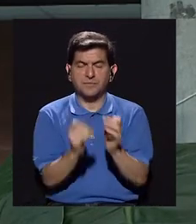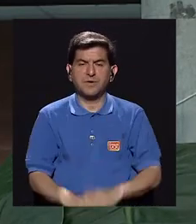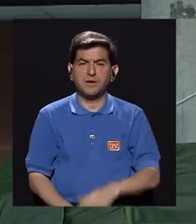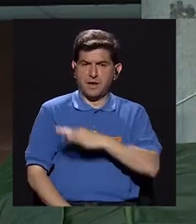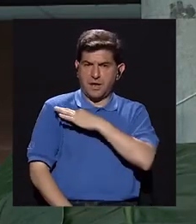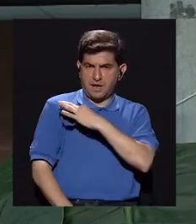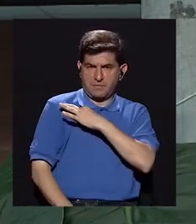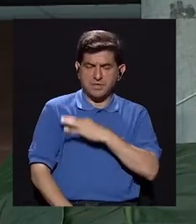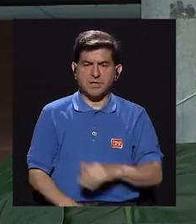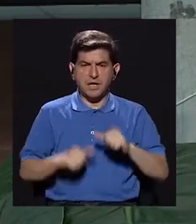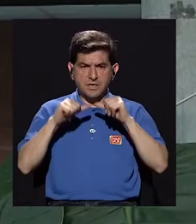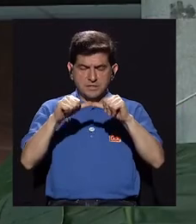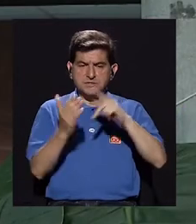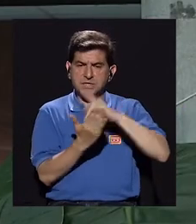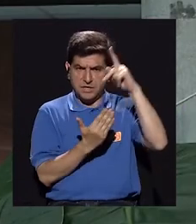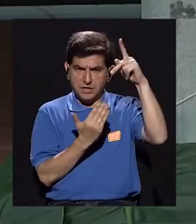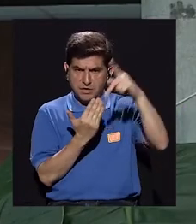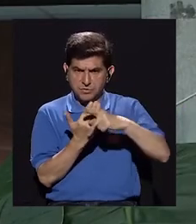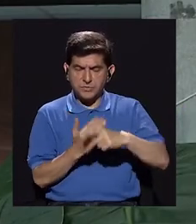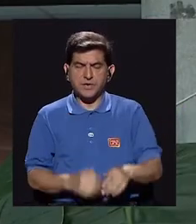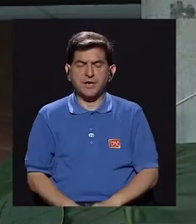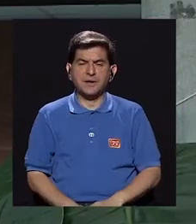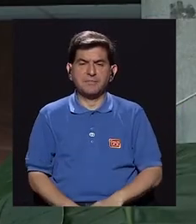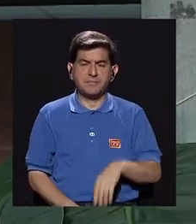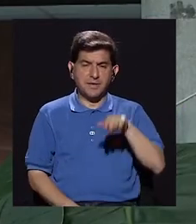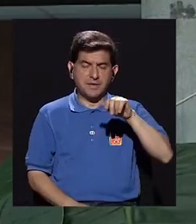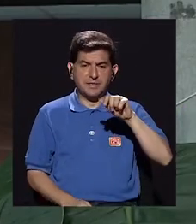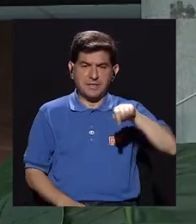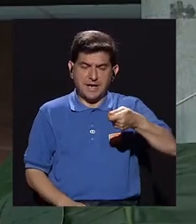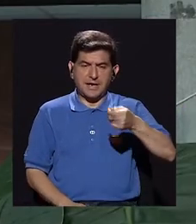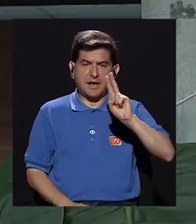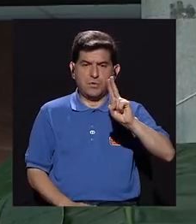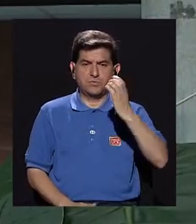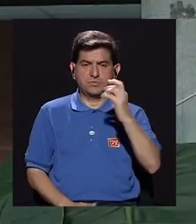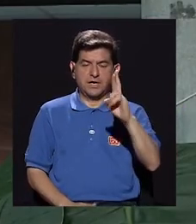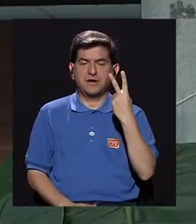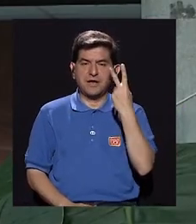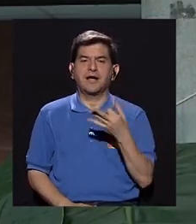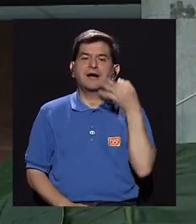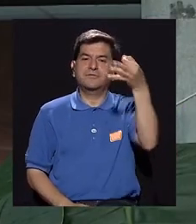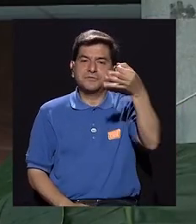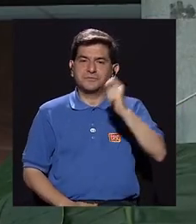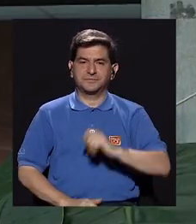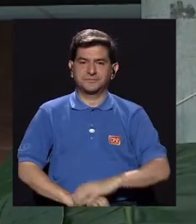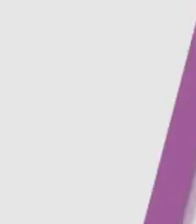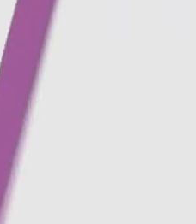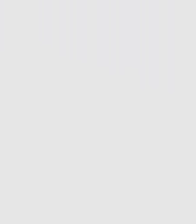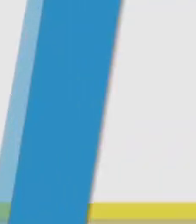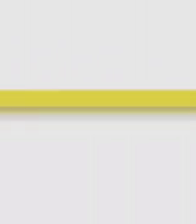familias. Le invitamos a seguir nuestra programación en nuestro canal UCR. Hasta pronto.